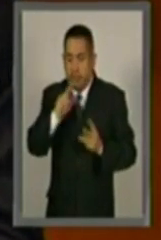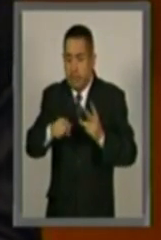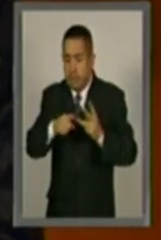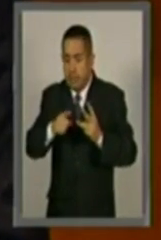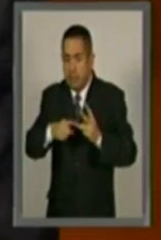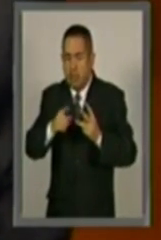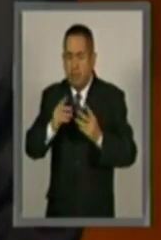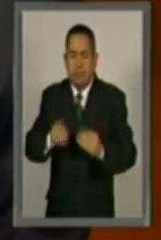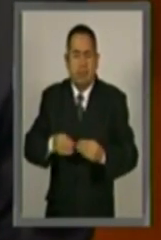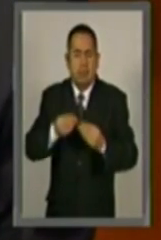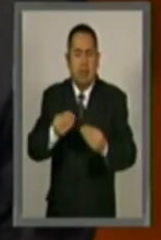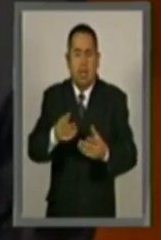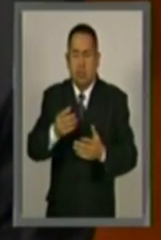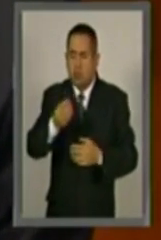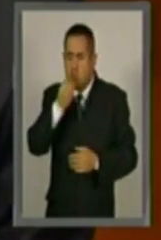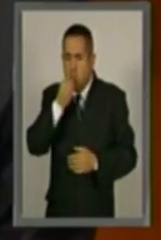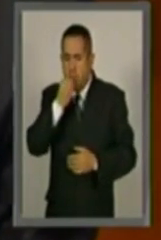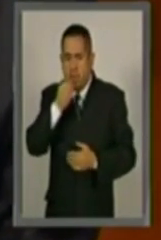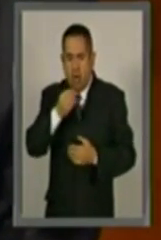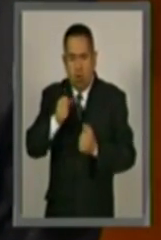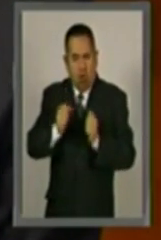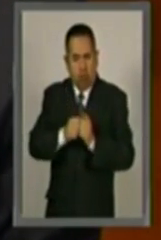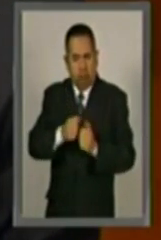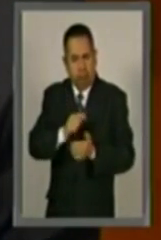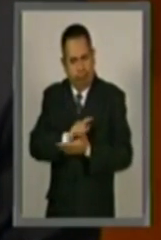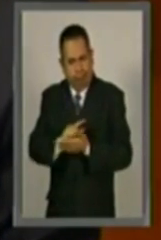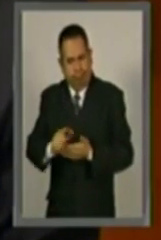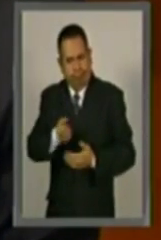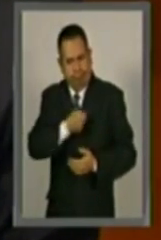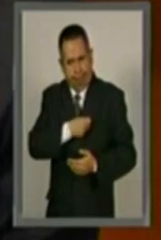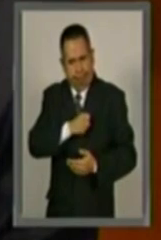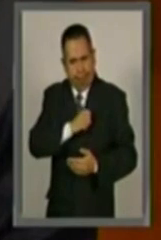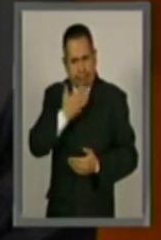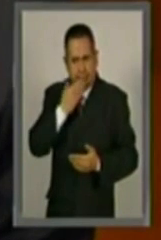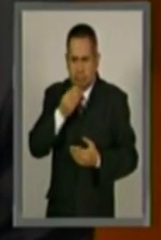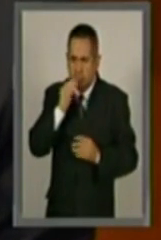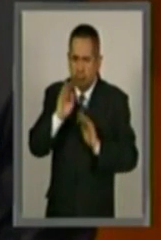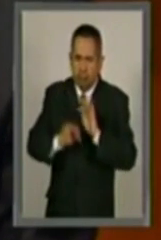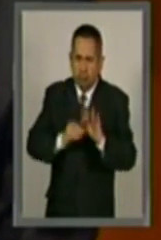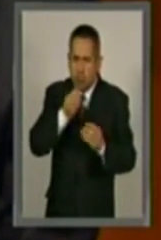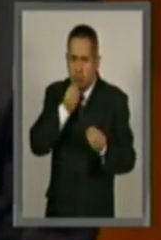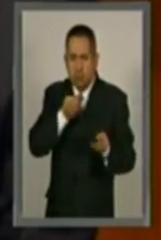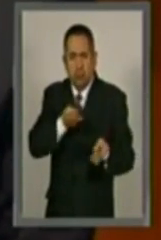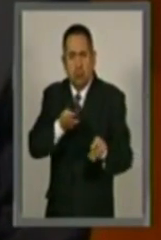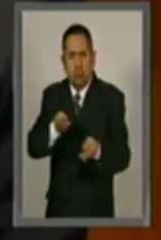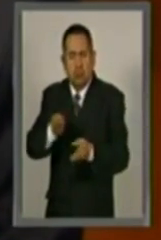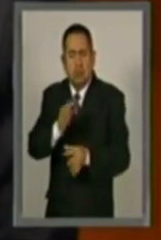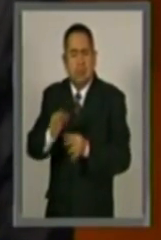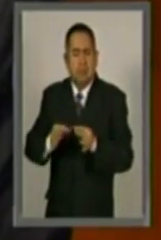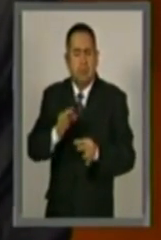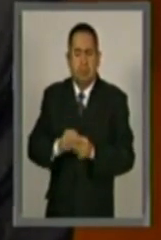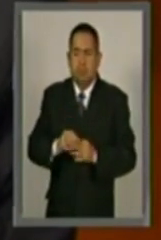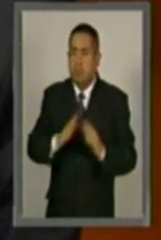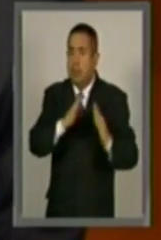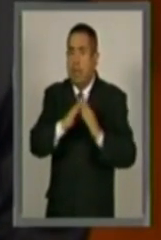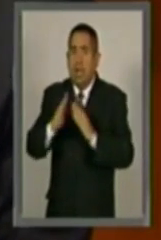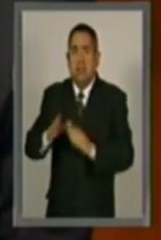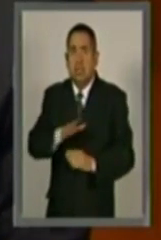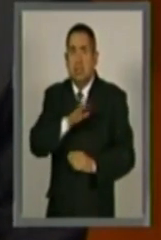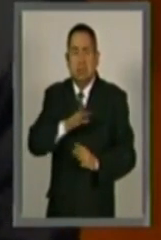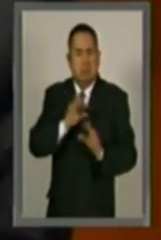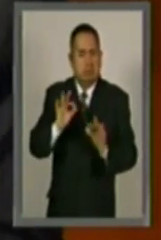adecuado de alimentos sanos una nutrición adecuada una vivienda digna